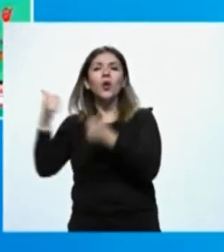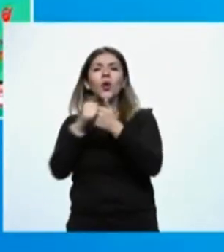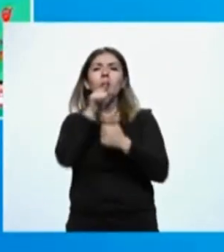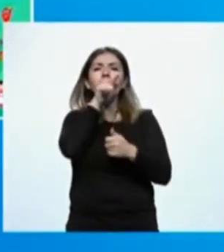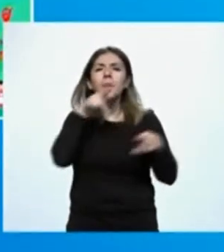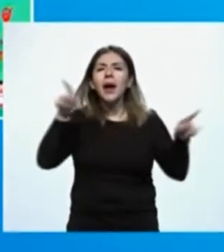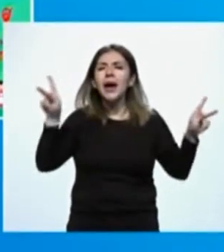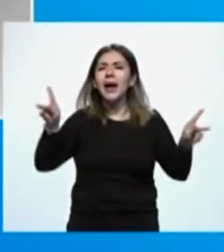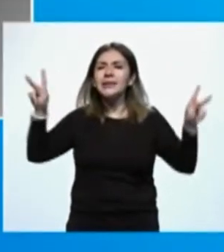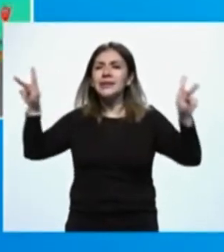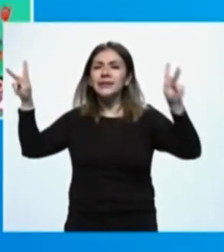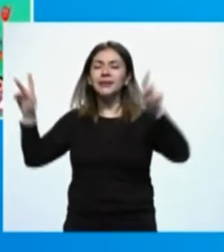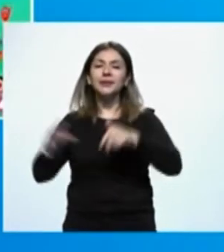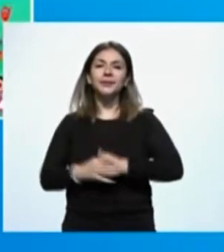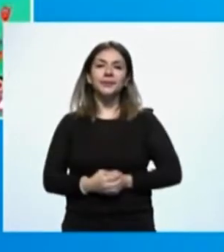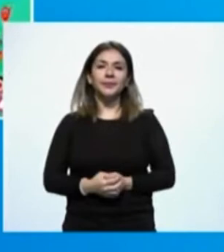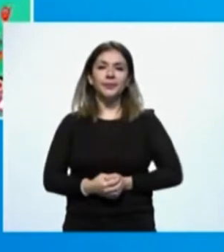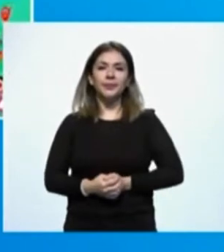pajarillos.